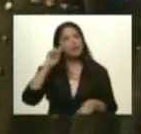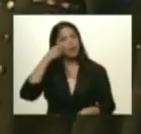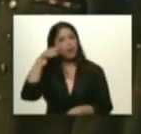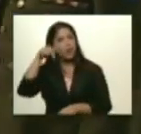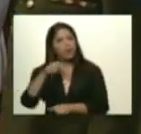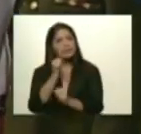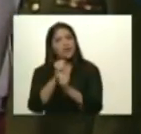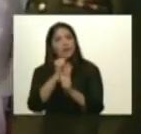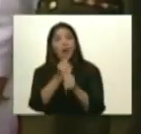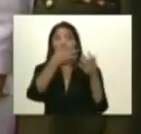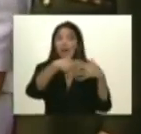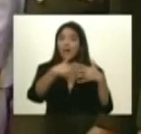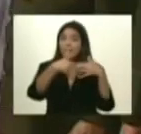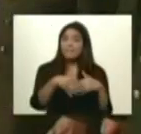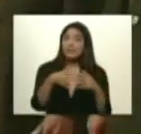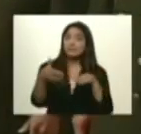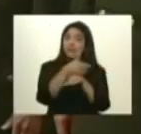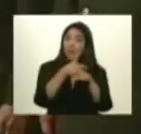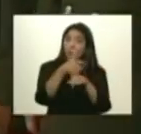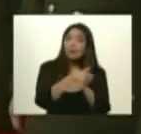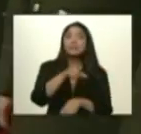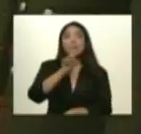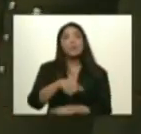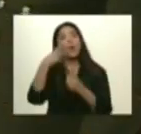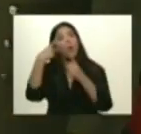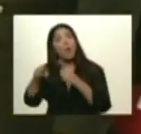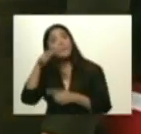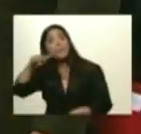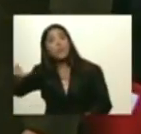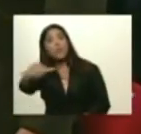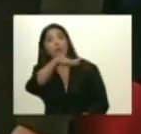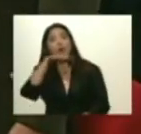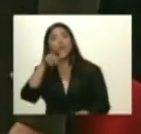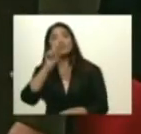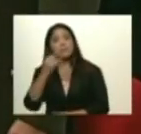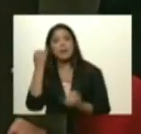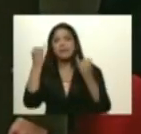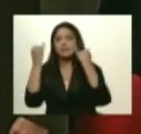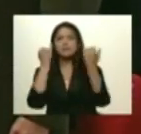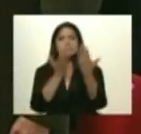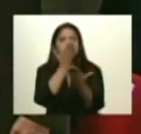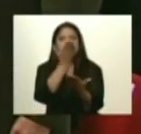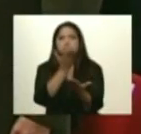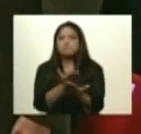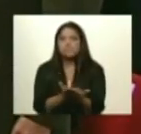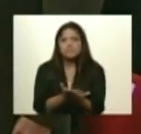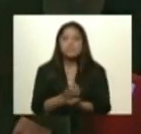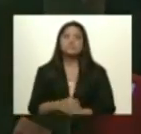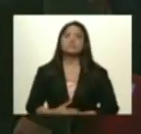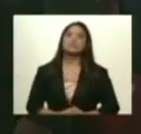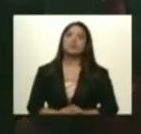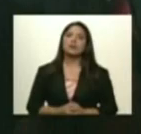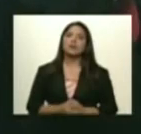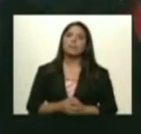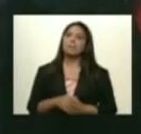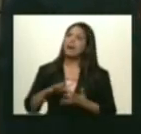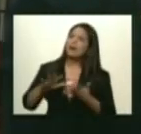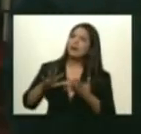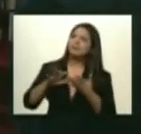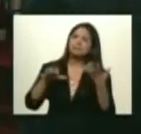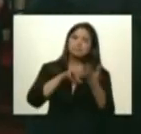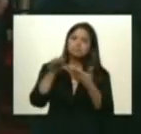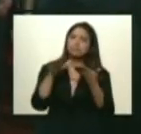no sólo del empresariado de nuestro país, sino también del poder popular que ha aportado sus ideas para paliar la situación